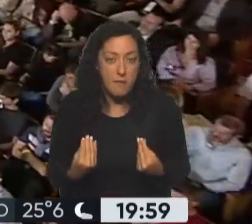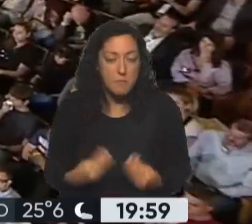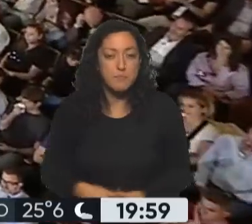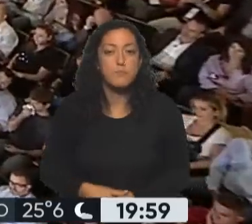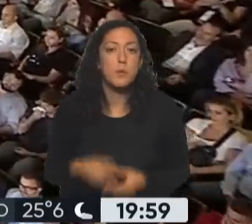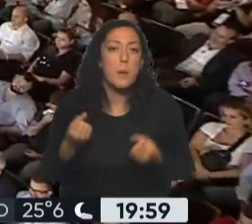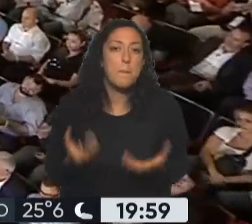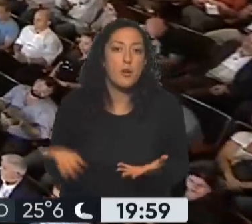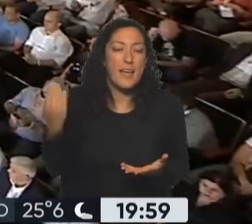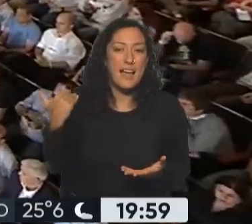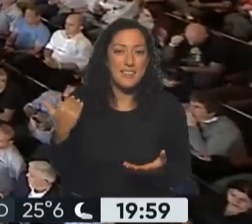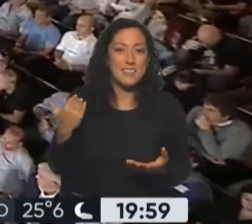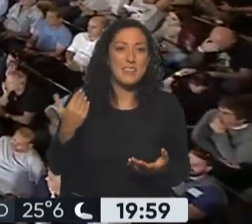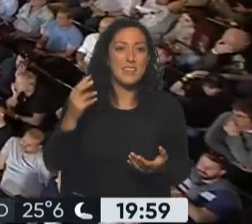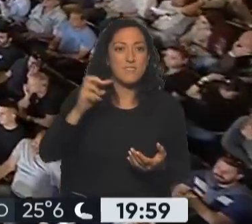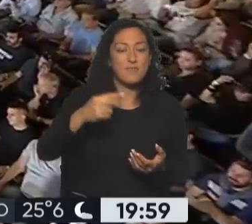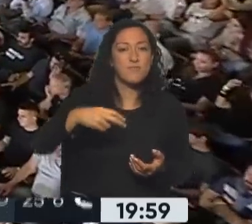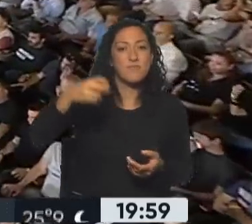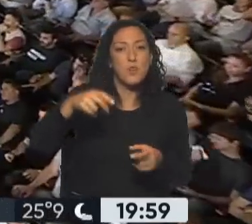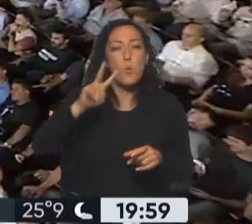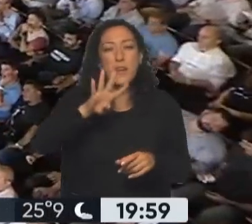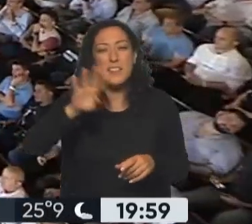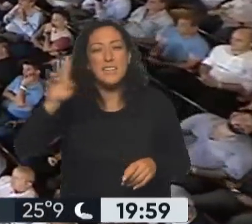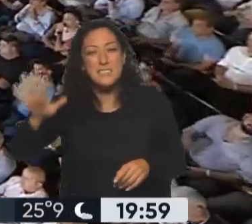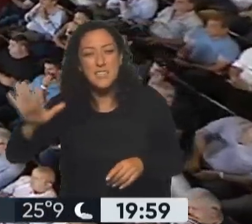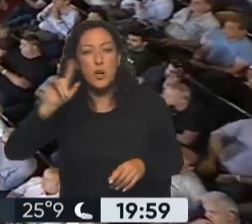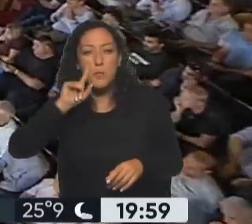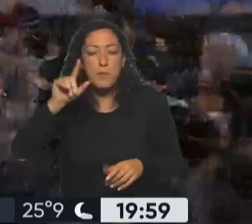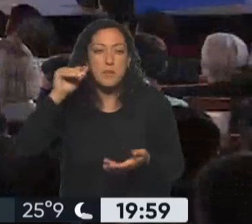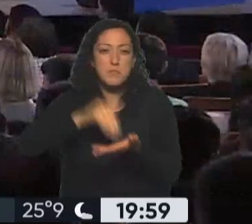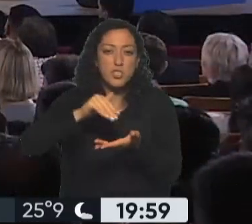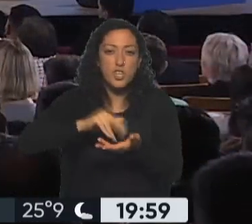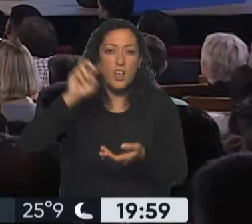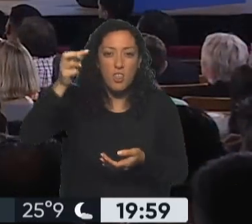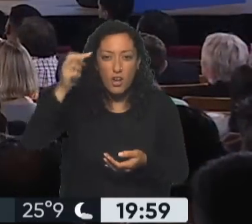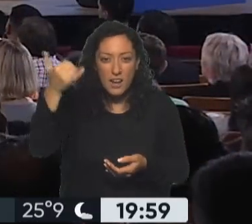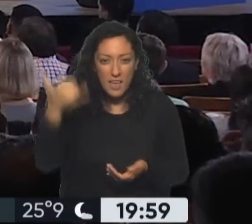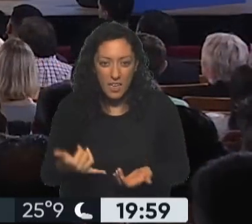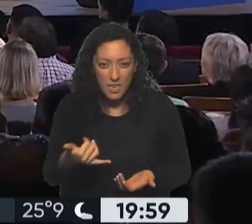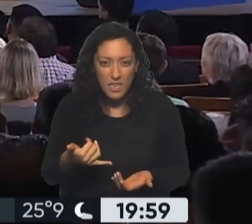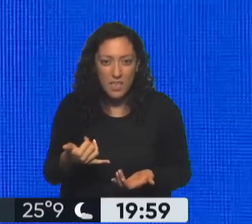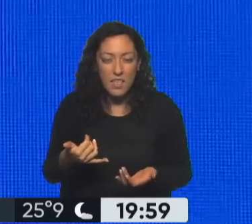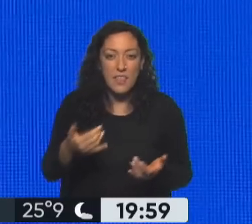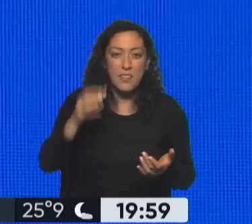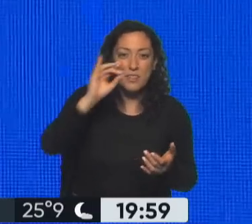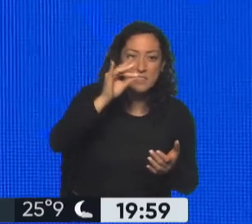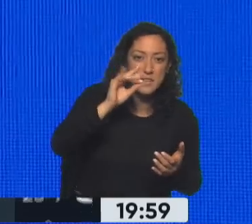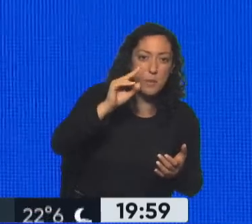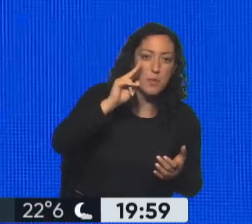porque tuvimos un superávit comercial de 45.000 millones de dólares entre diciembre